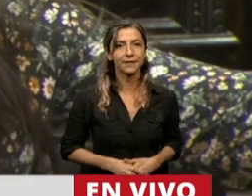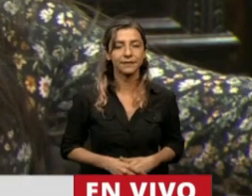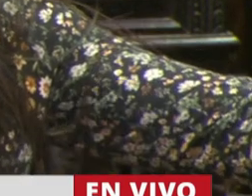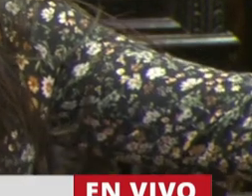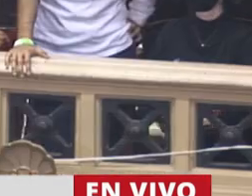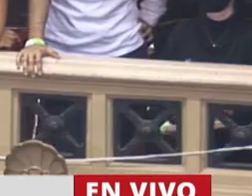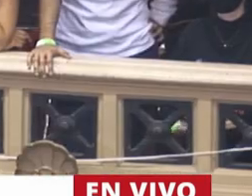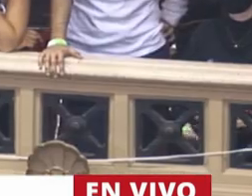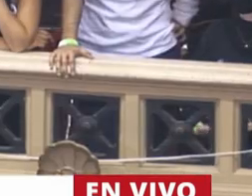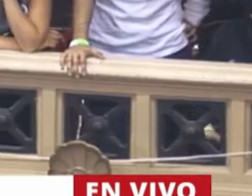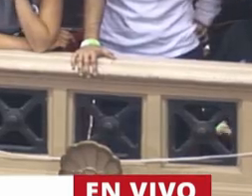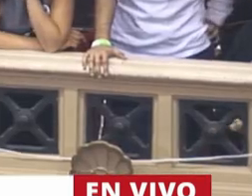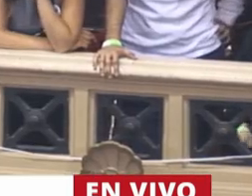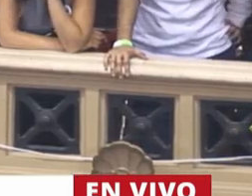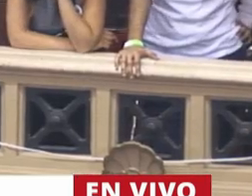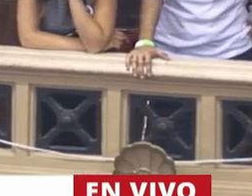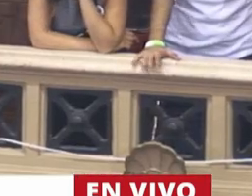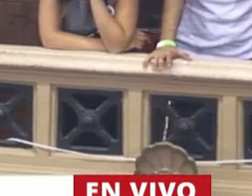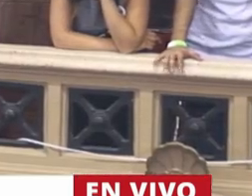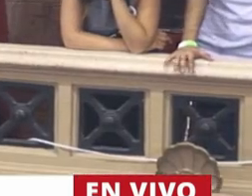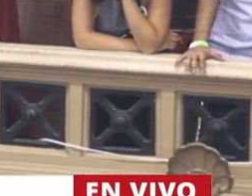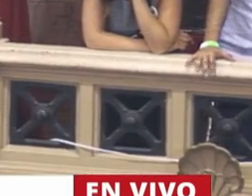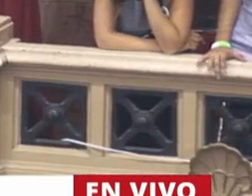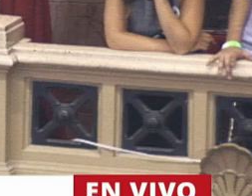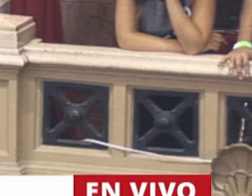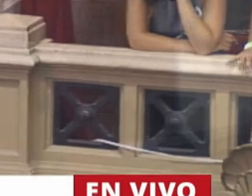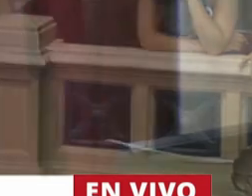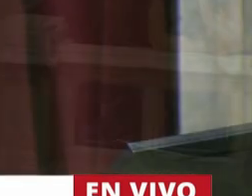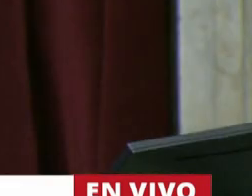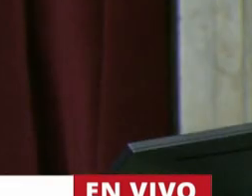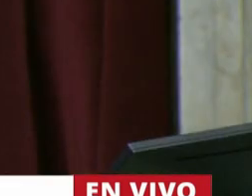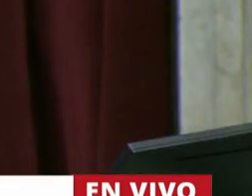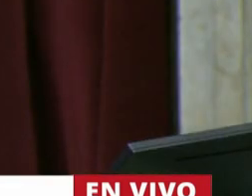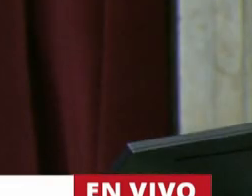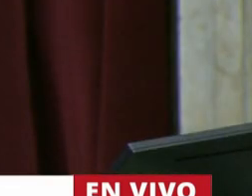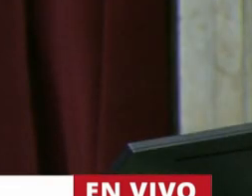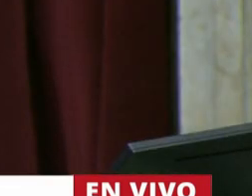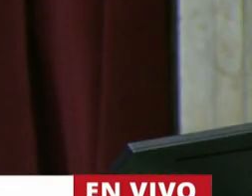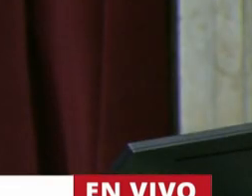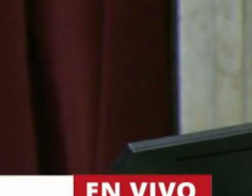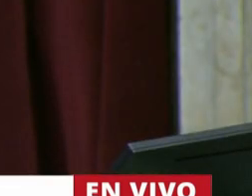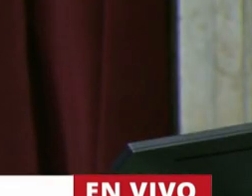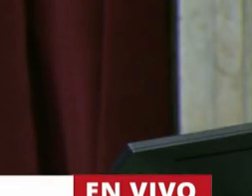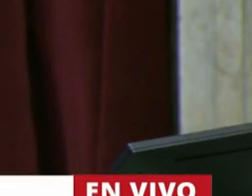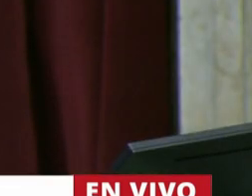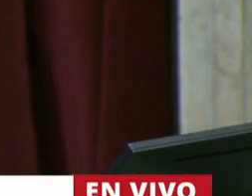gracias Gracias diputada Daniel avilar se va a